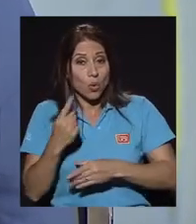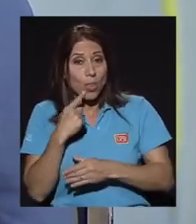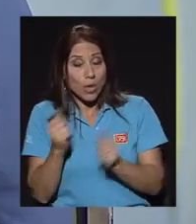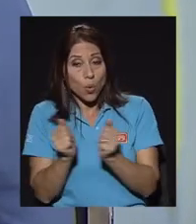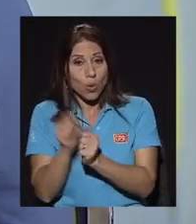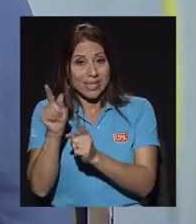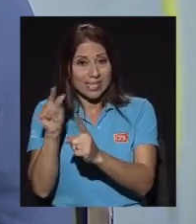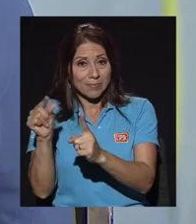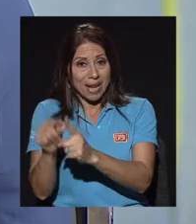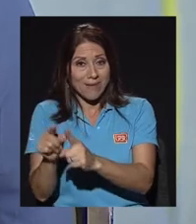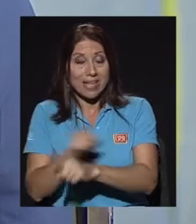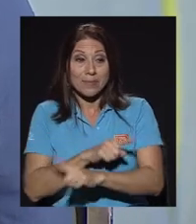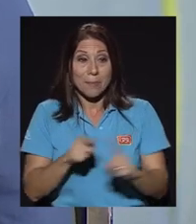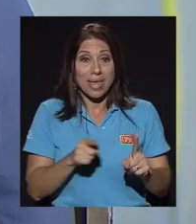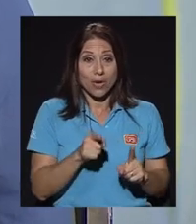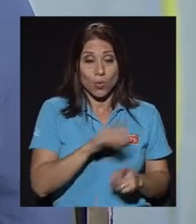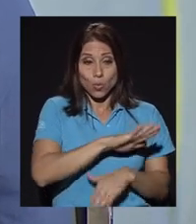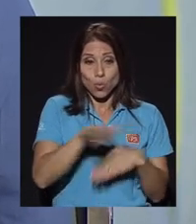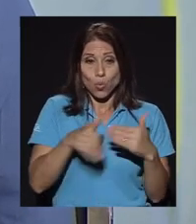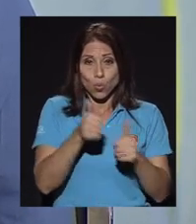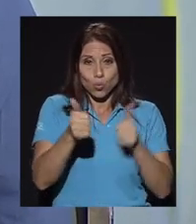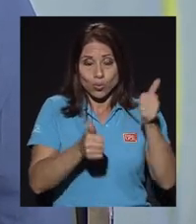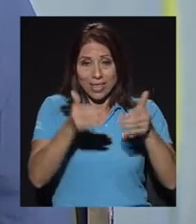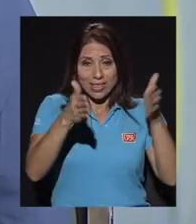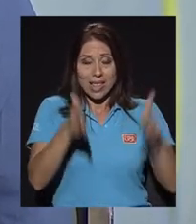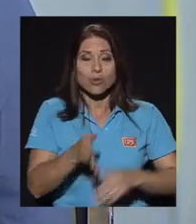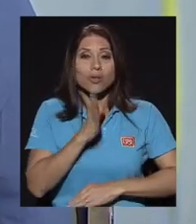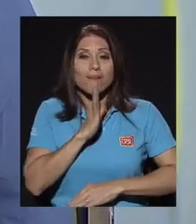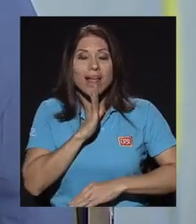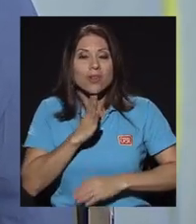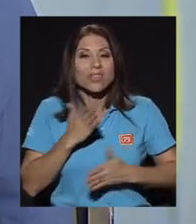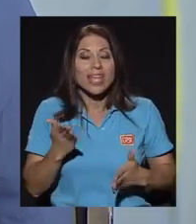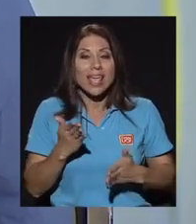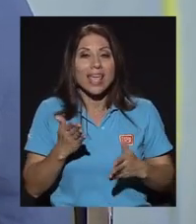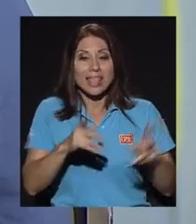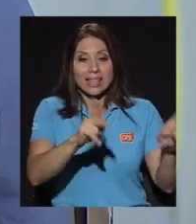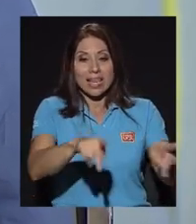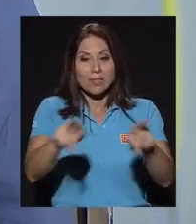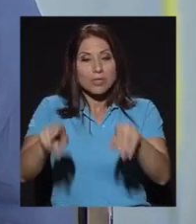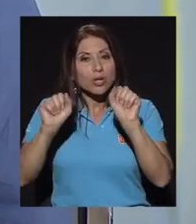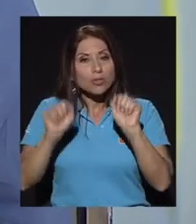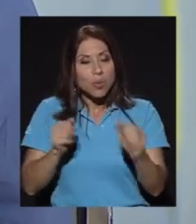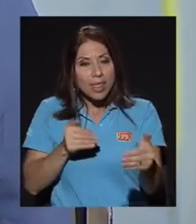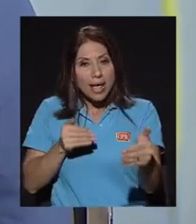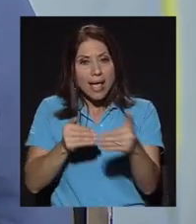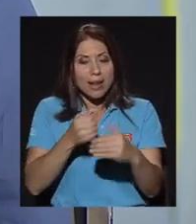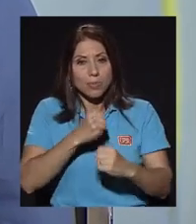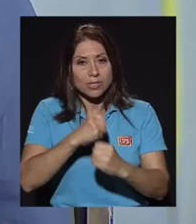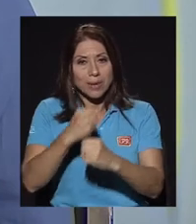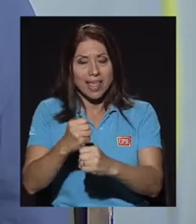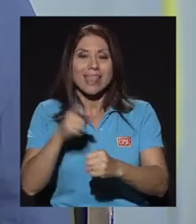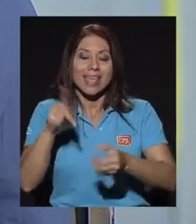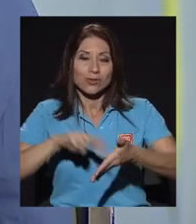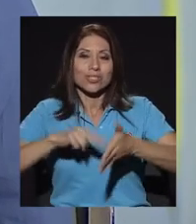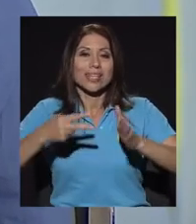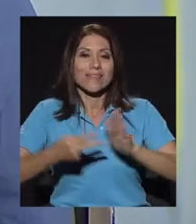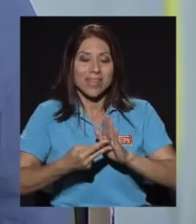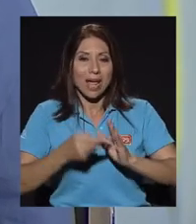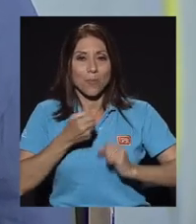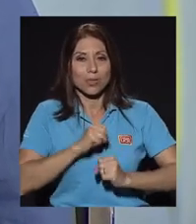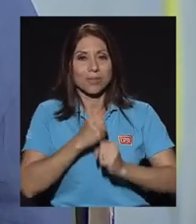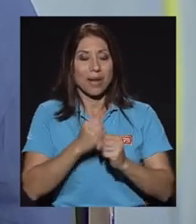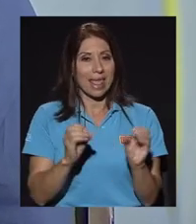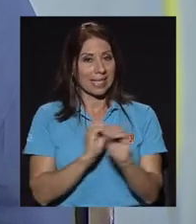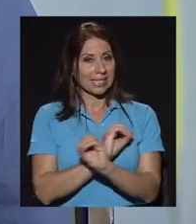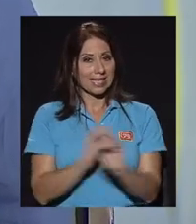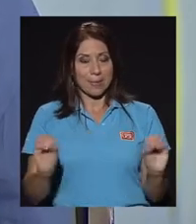tres candidatos y la candidata plantearon el tema de acercar la comunidad a la municipalidad, y eso es lo que significa una municipalidad